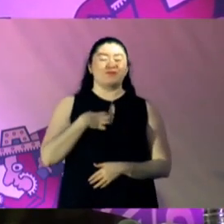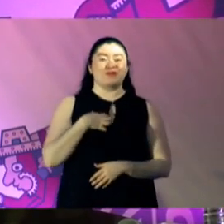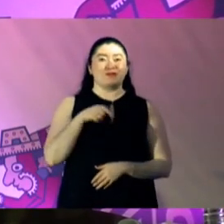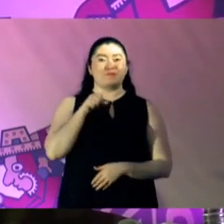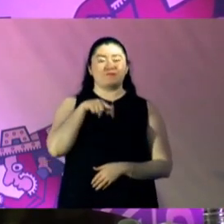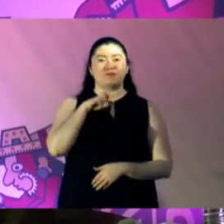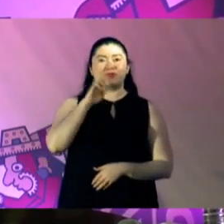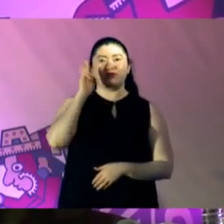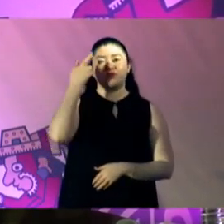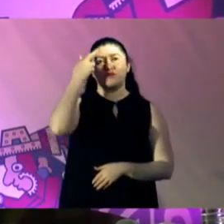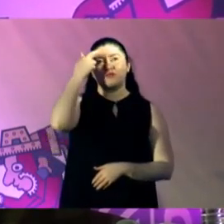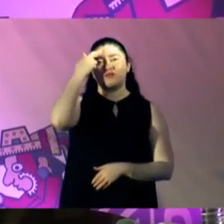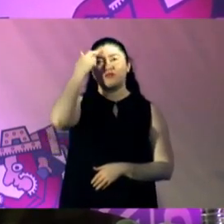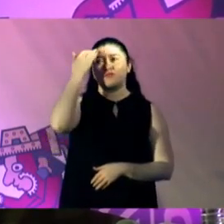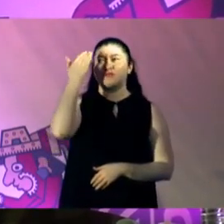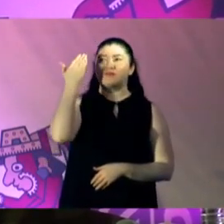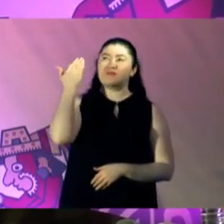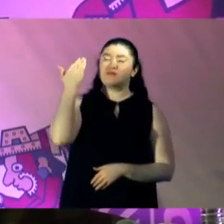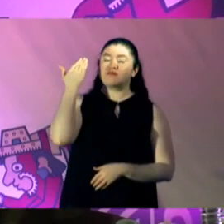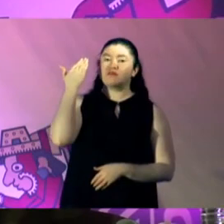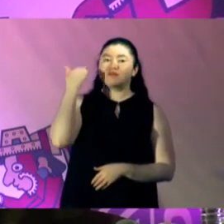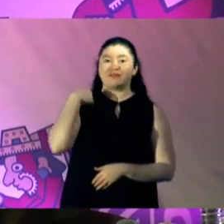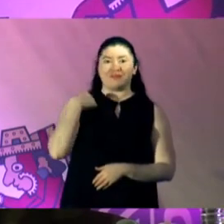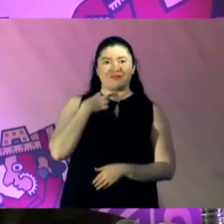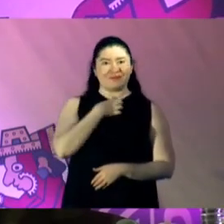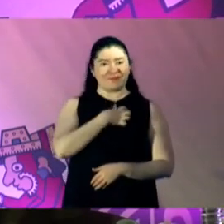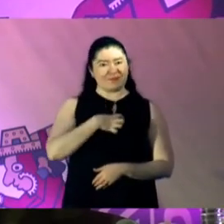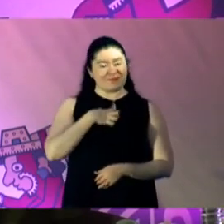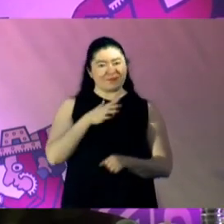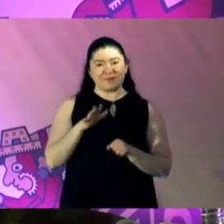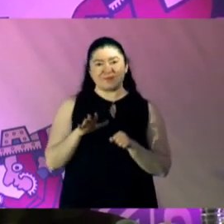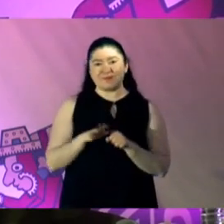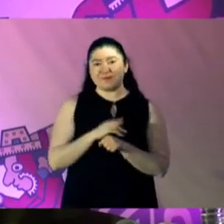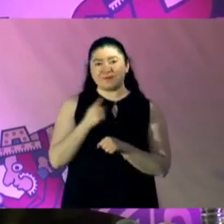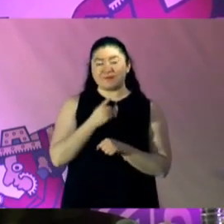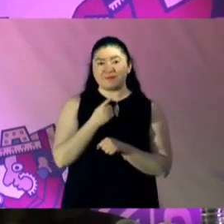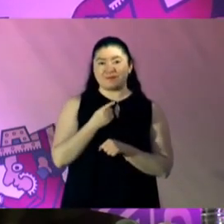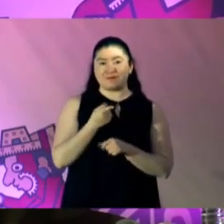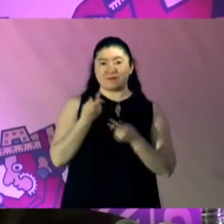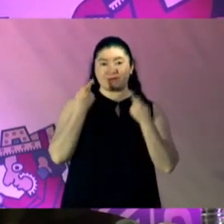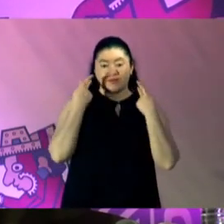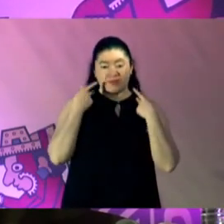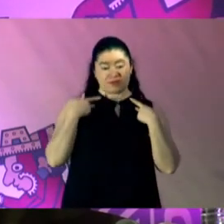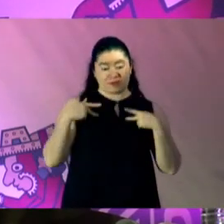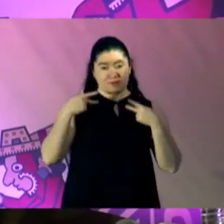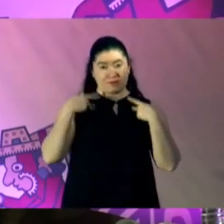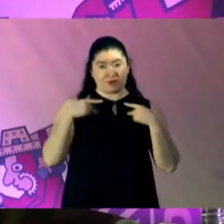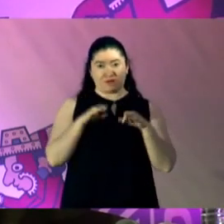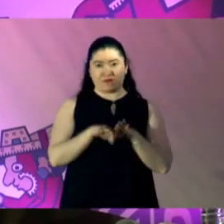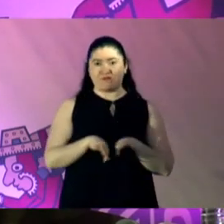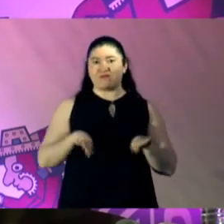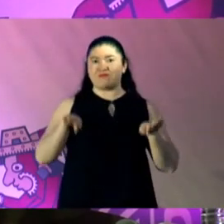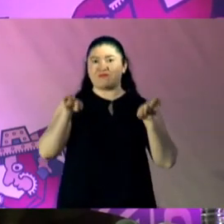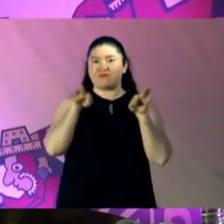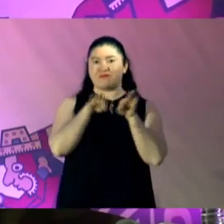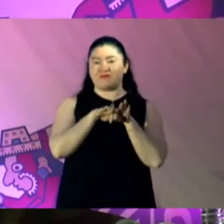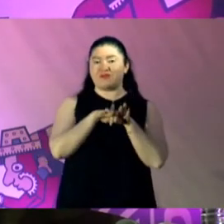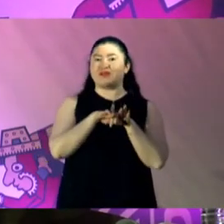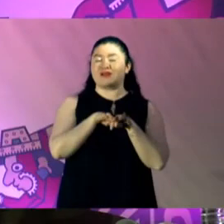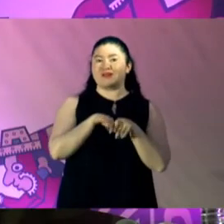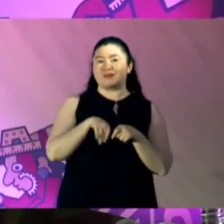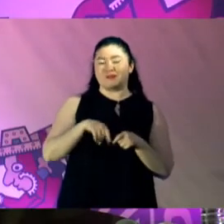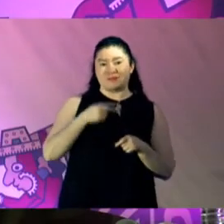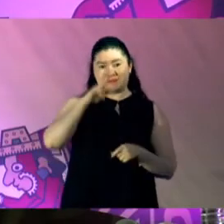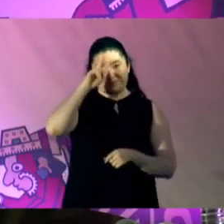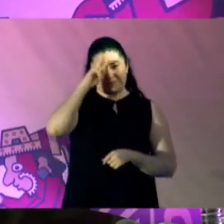de mucha alegría porque pocos personajes están arraigados tan queridos por el pueblo mexicano como zapata